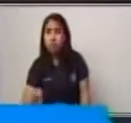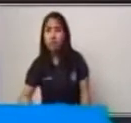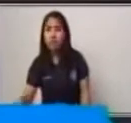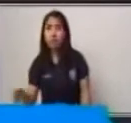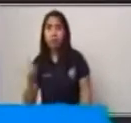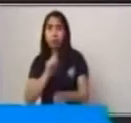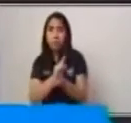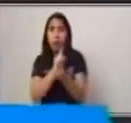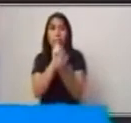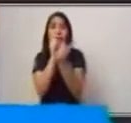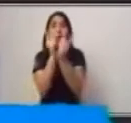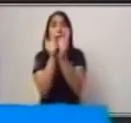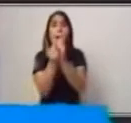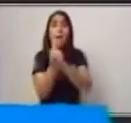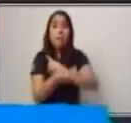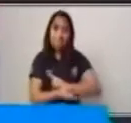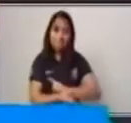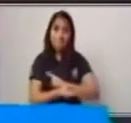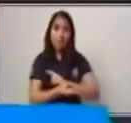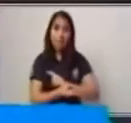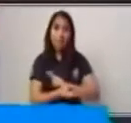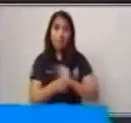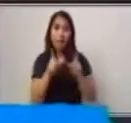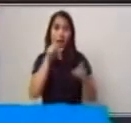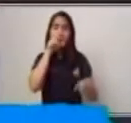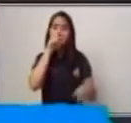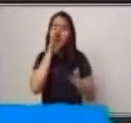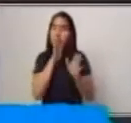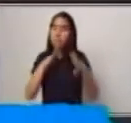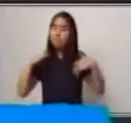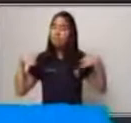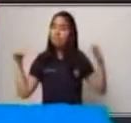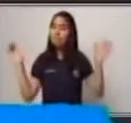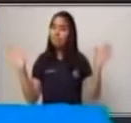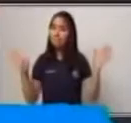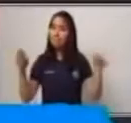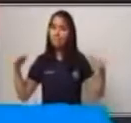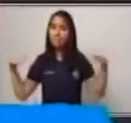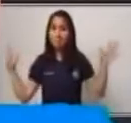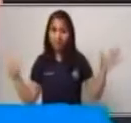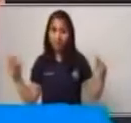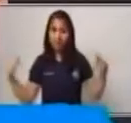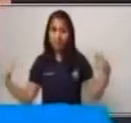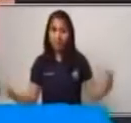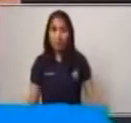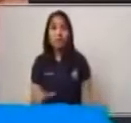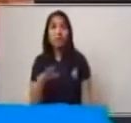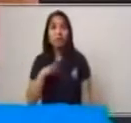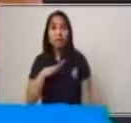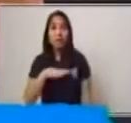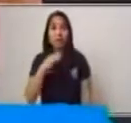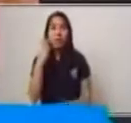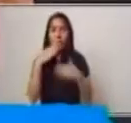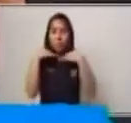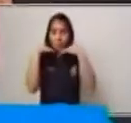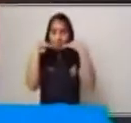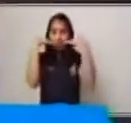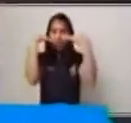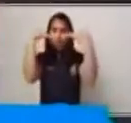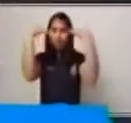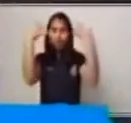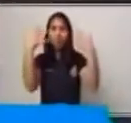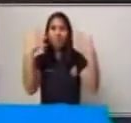tarde está tendida a lo largo del río y un rubor de manzana tiembla en los tejadillos.